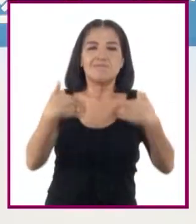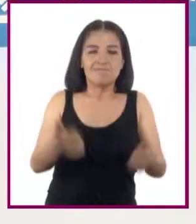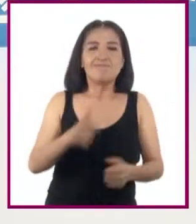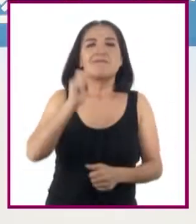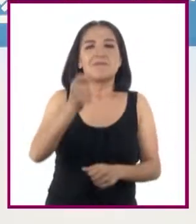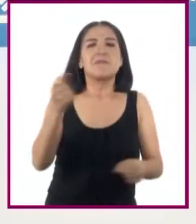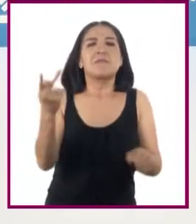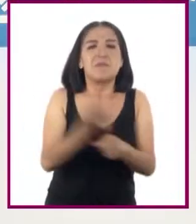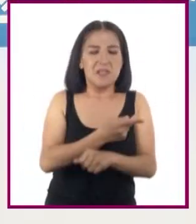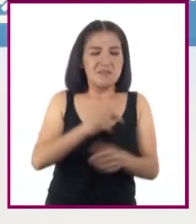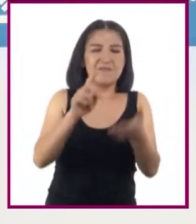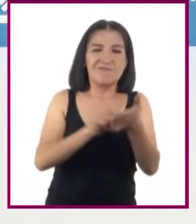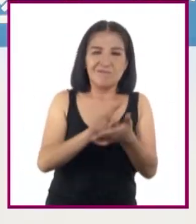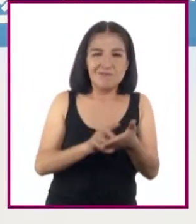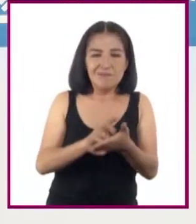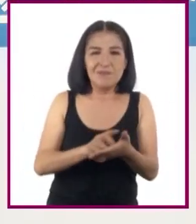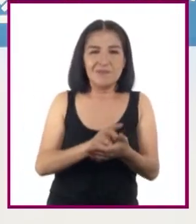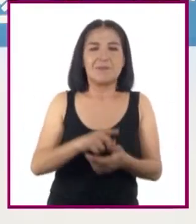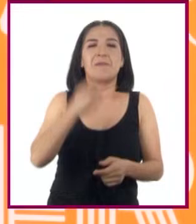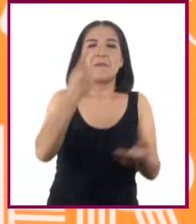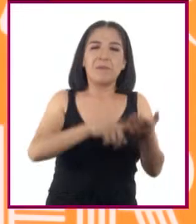con las personas que padecen adicción.